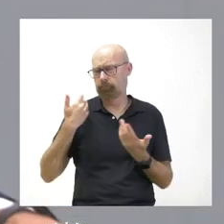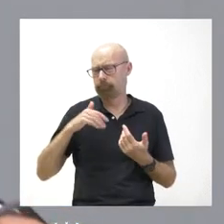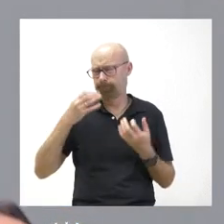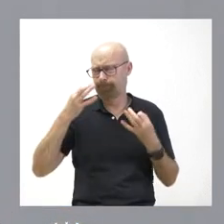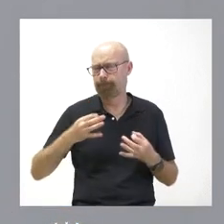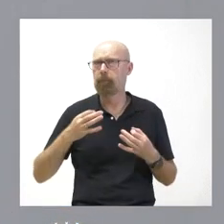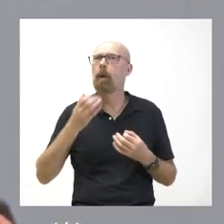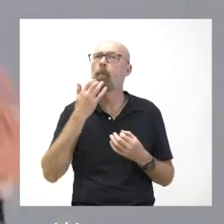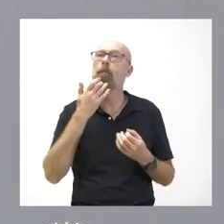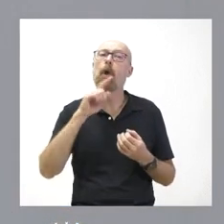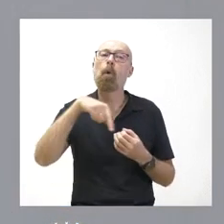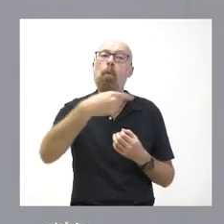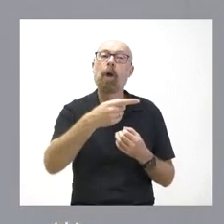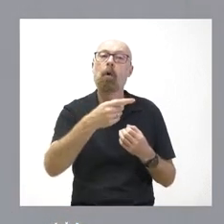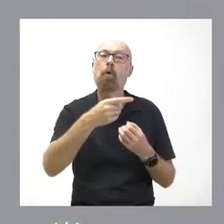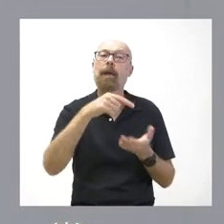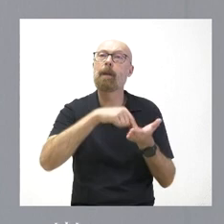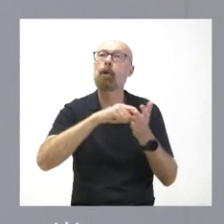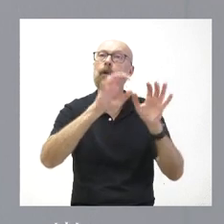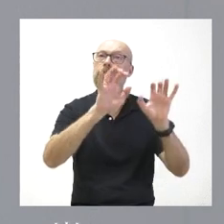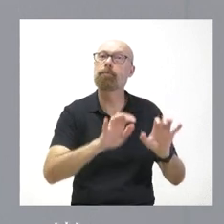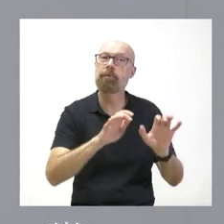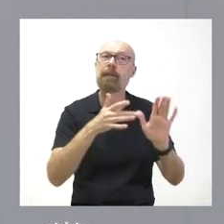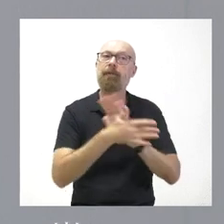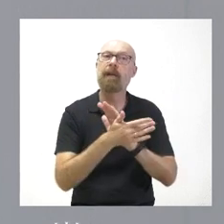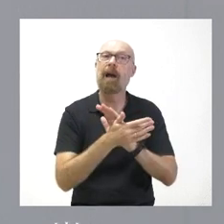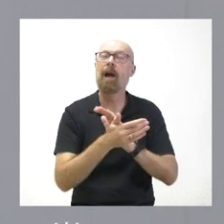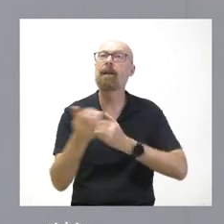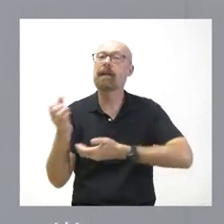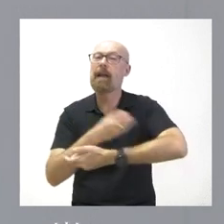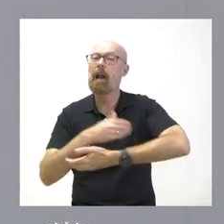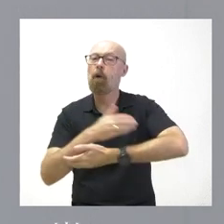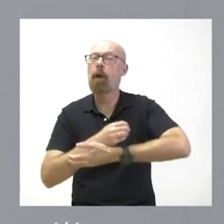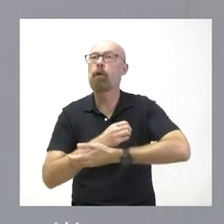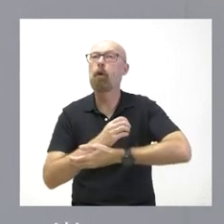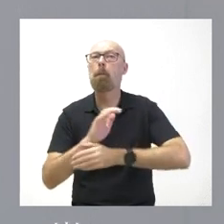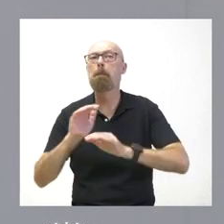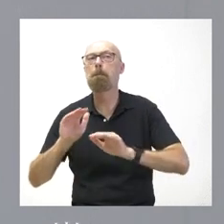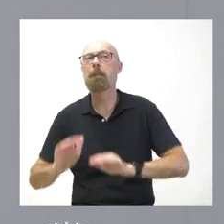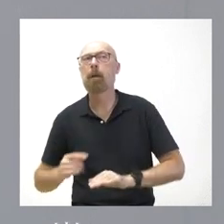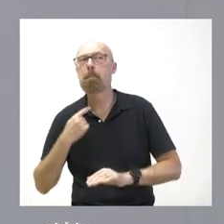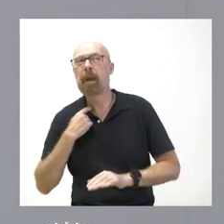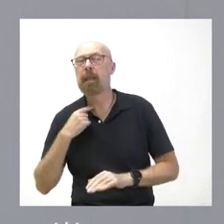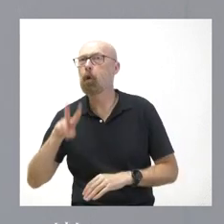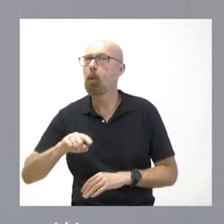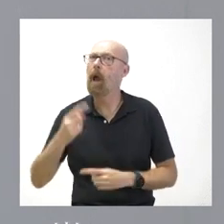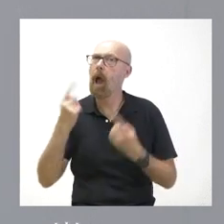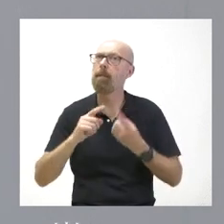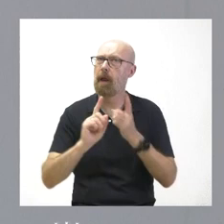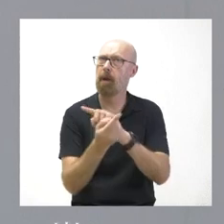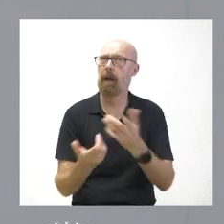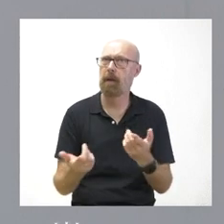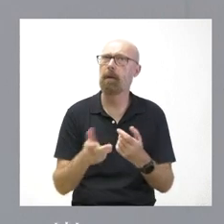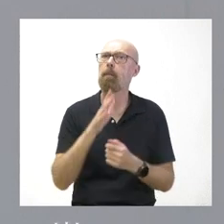toda rebaja tributaria tiene como efecto una rebaja de la recaudación fiscal a veces justo al contrario porque lo que se procede con